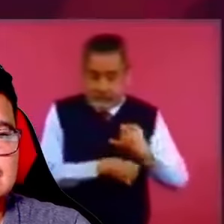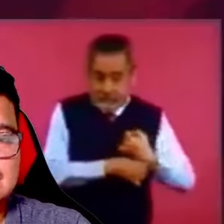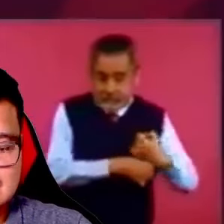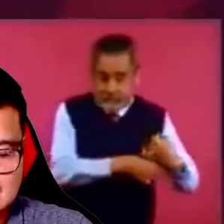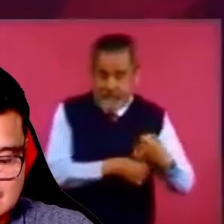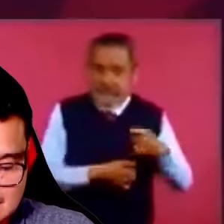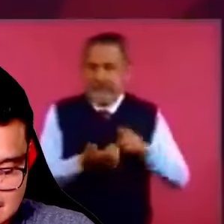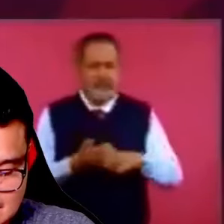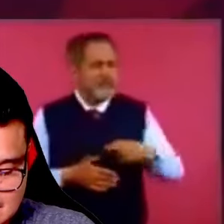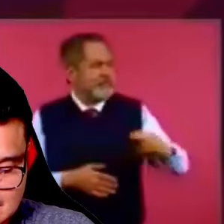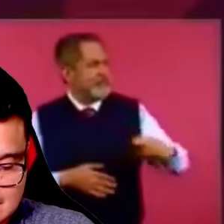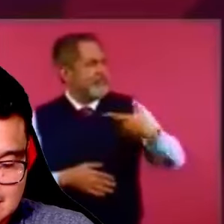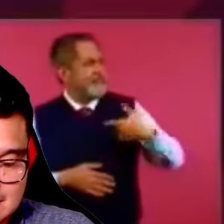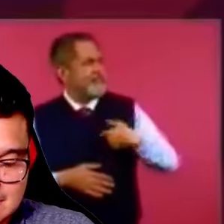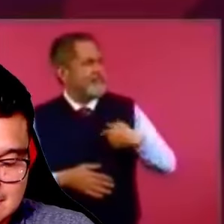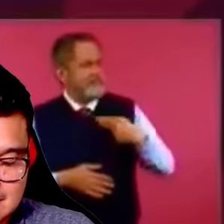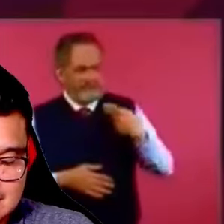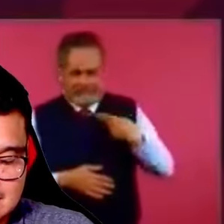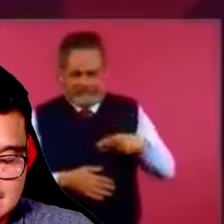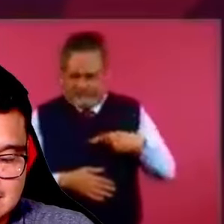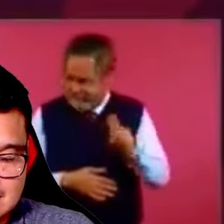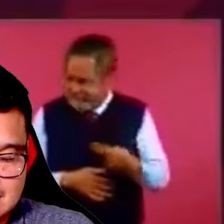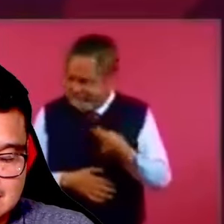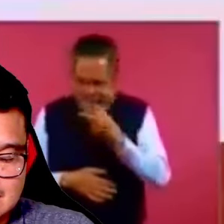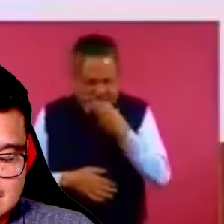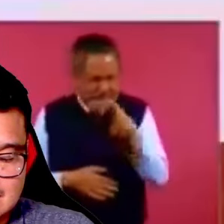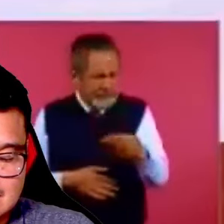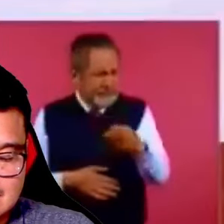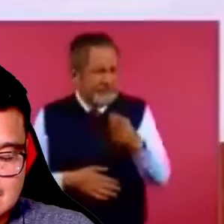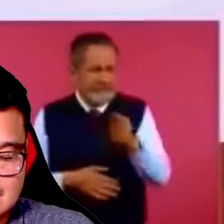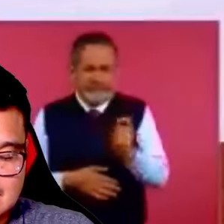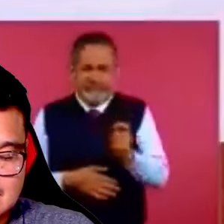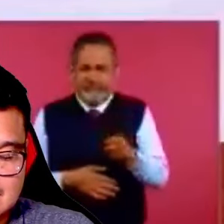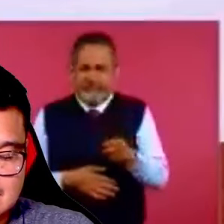como persona tiene un